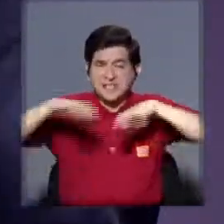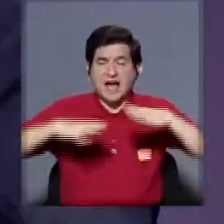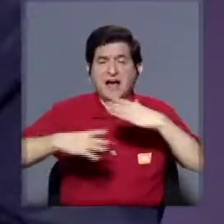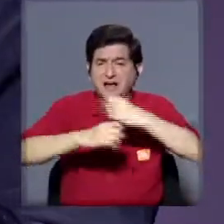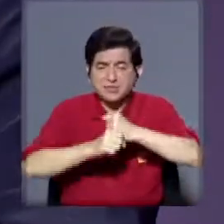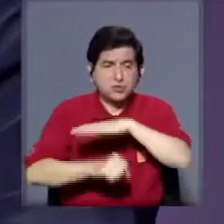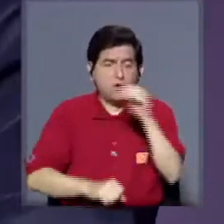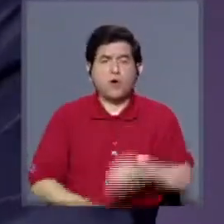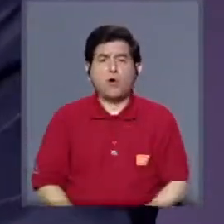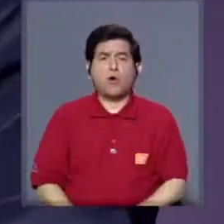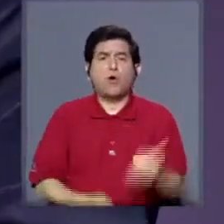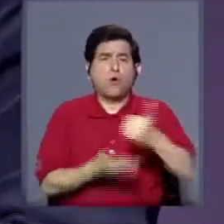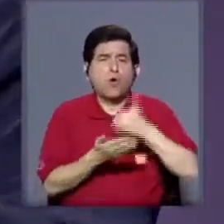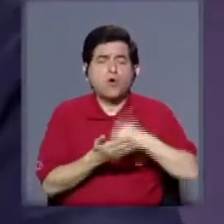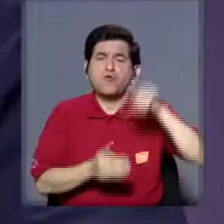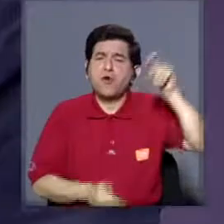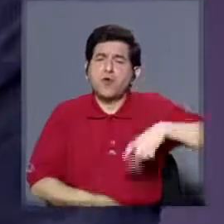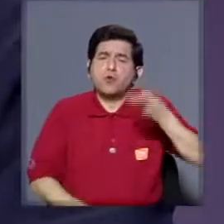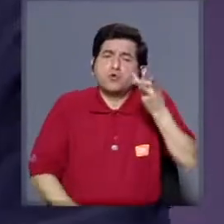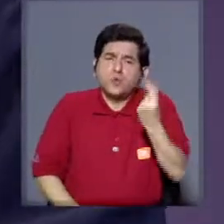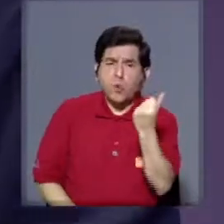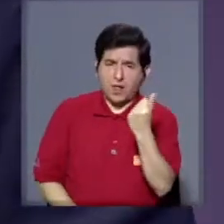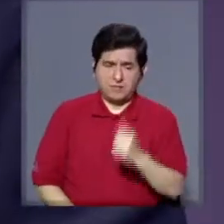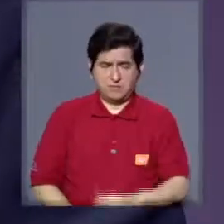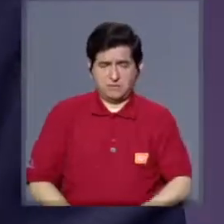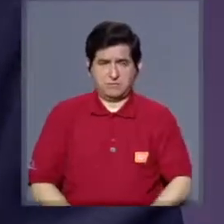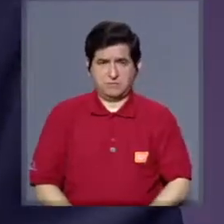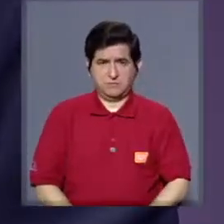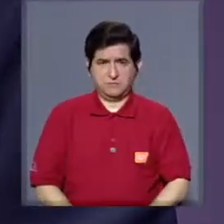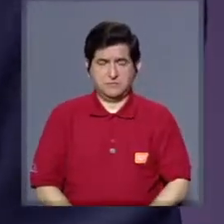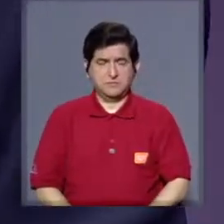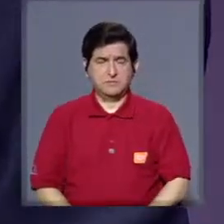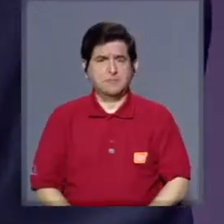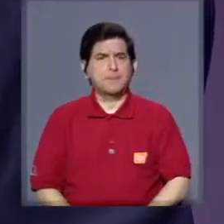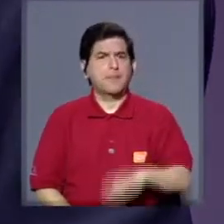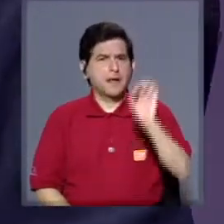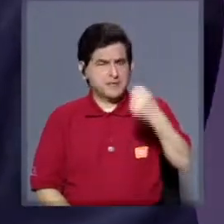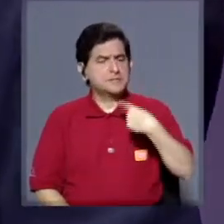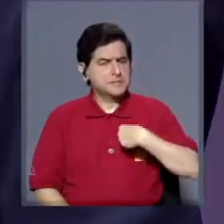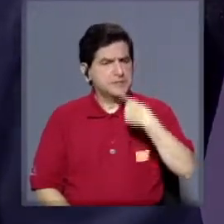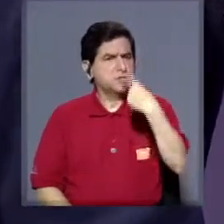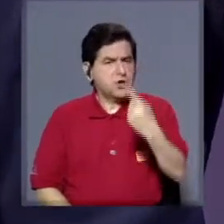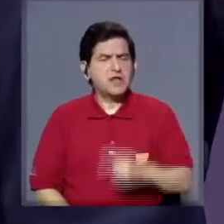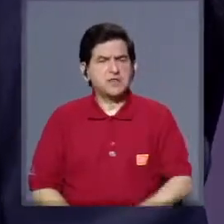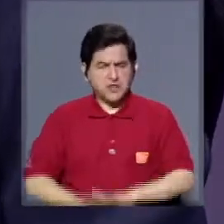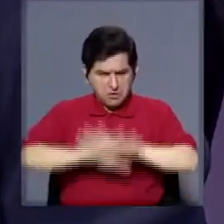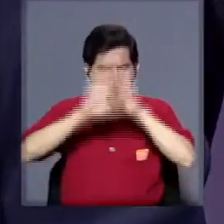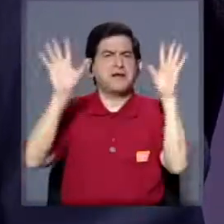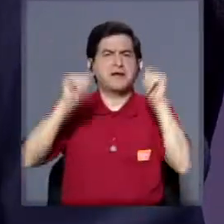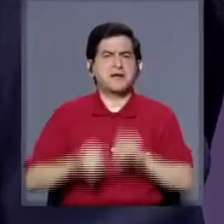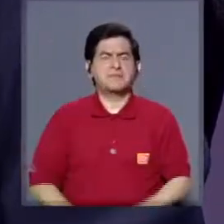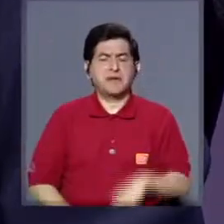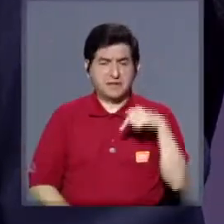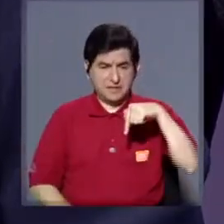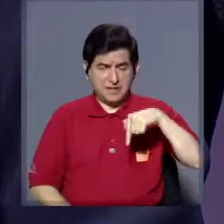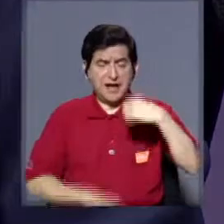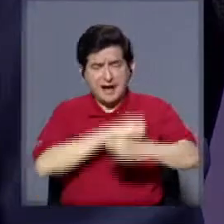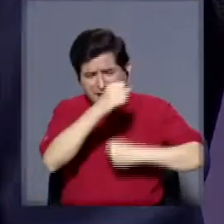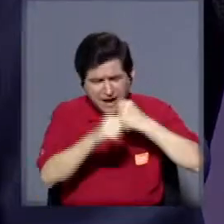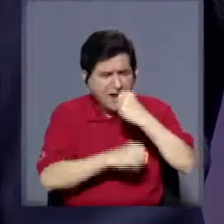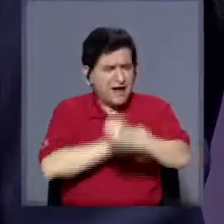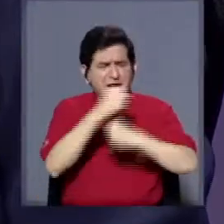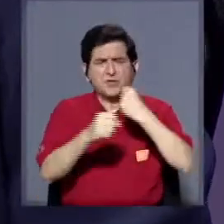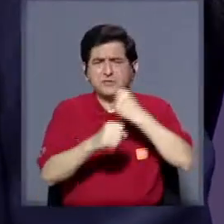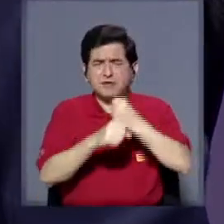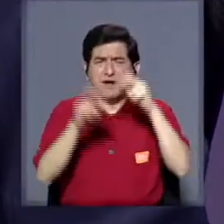ni cuántos recursos vamos a requerir etcétera lo que sí les puedo decir con toda seguridad en estos años que hemos venido trabajando